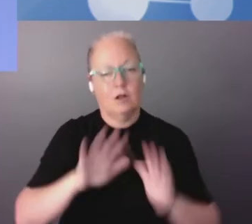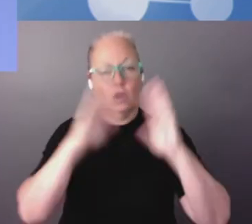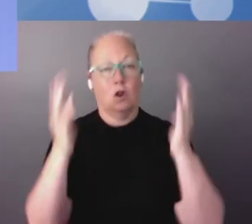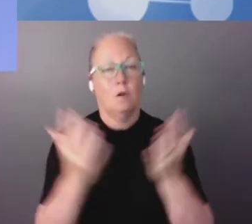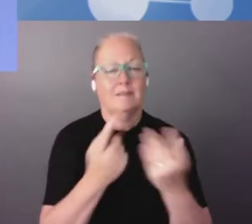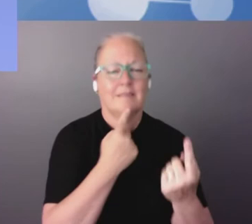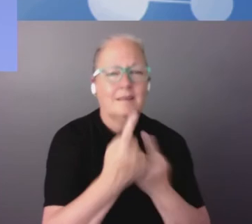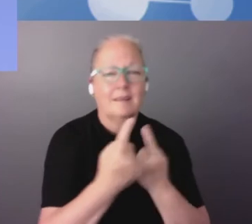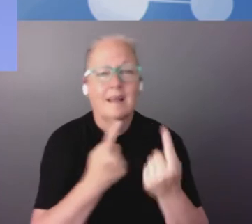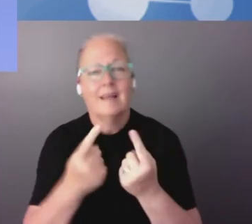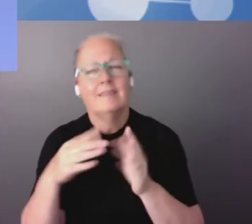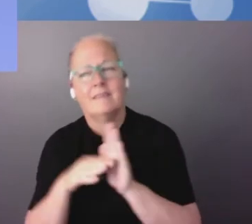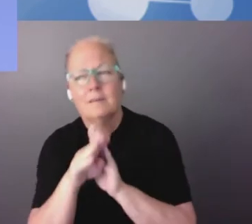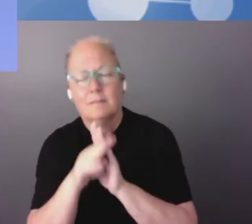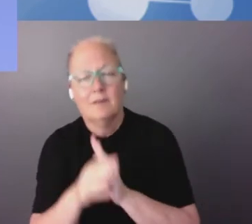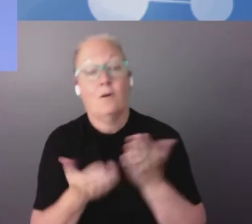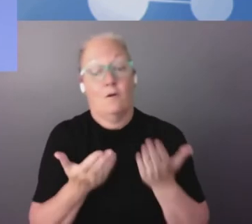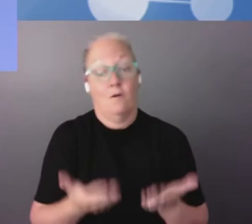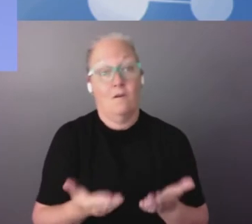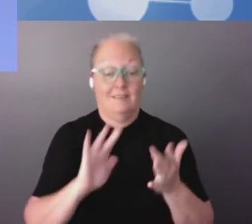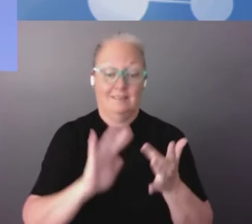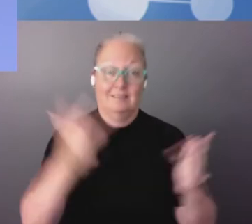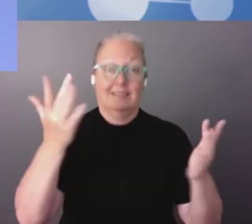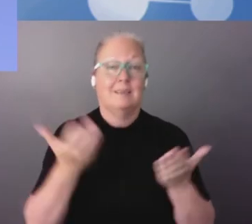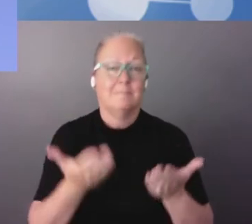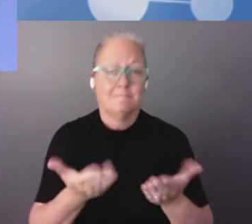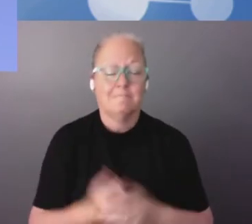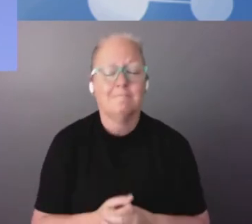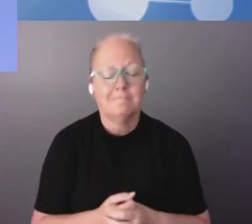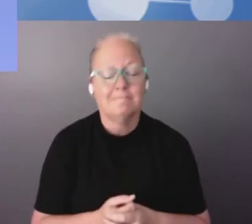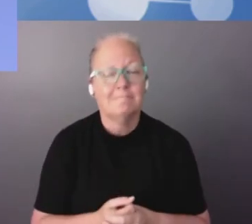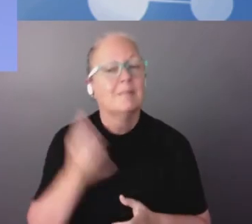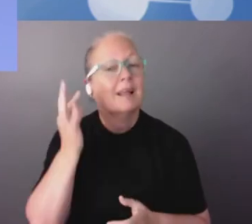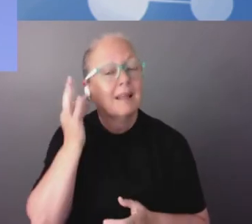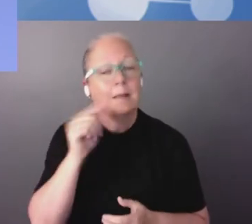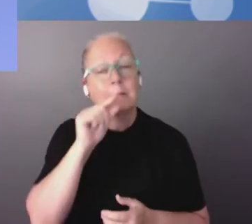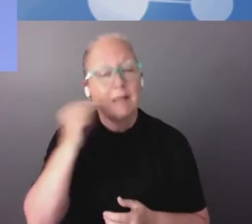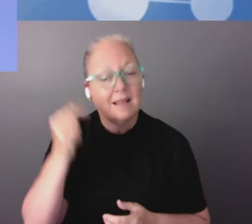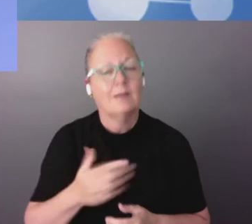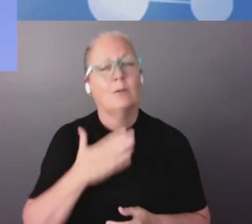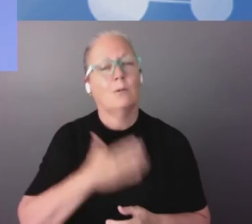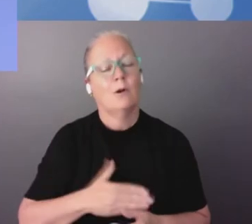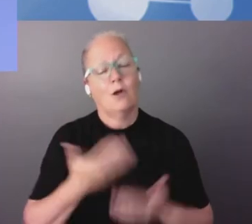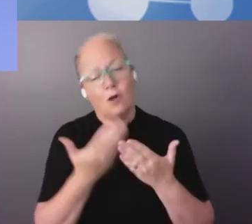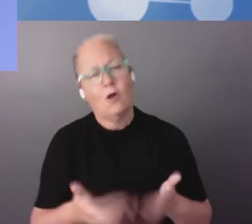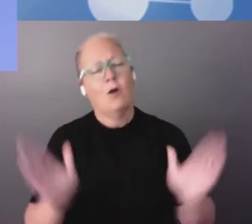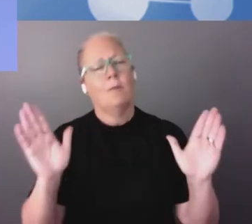Es una ciudad que se encuentra en el centro del debate global del desarrollo del